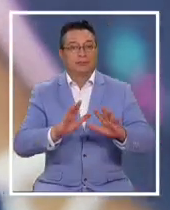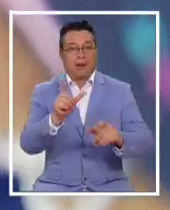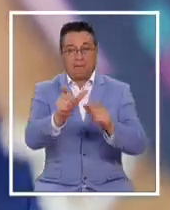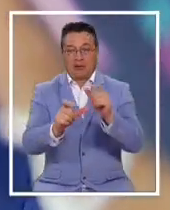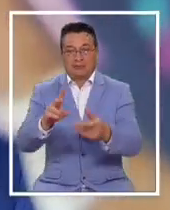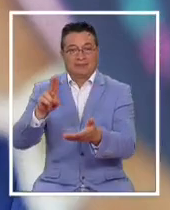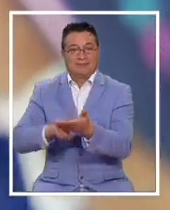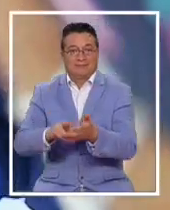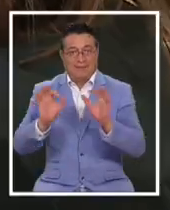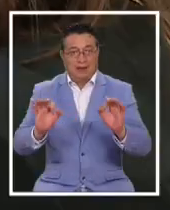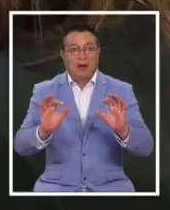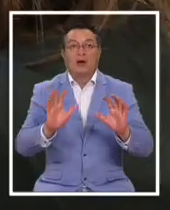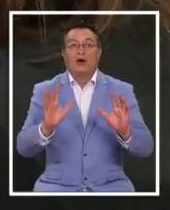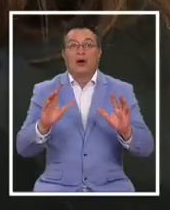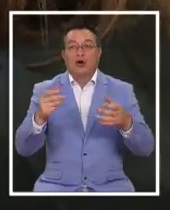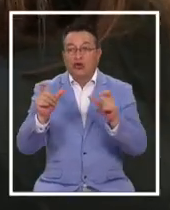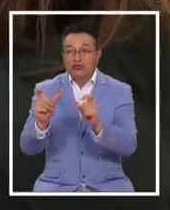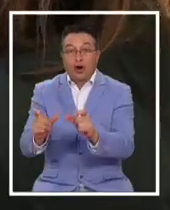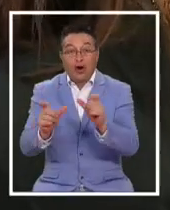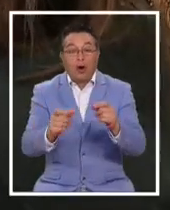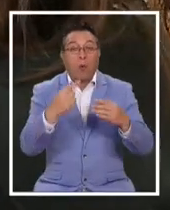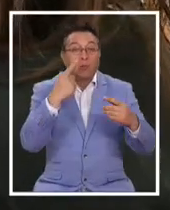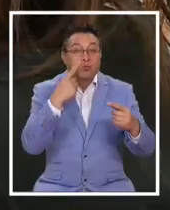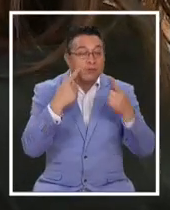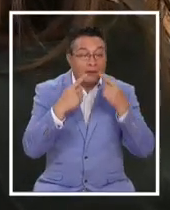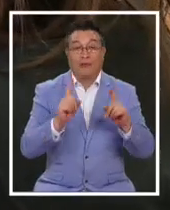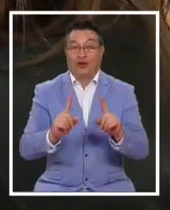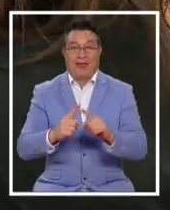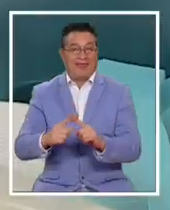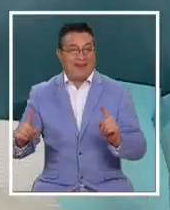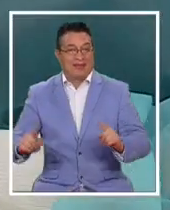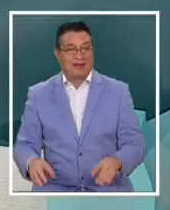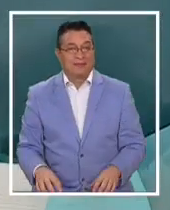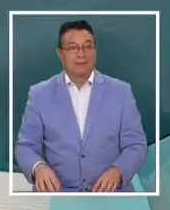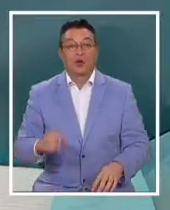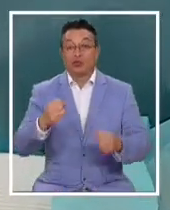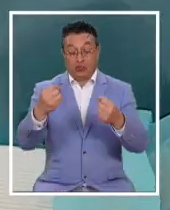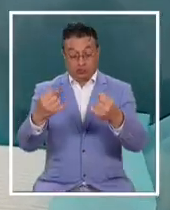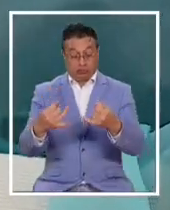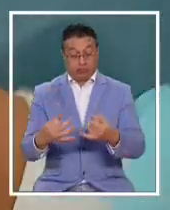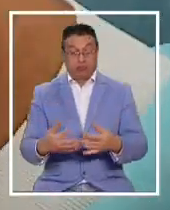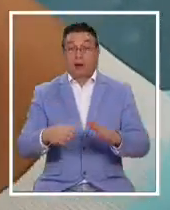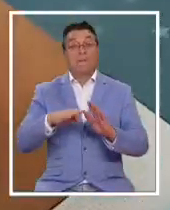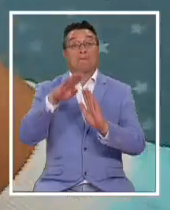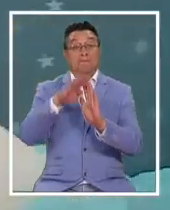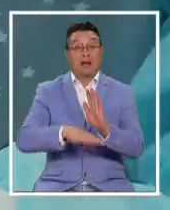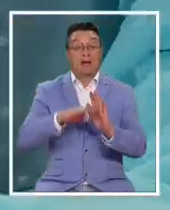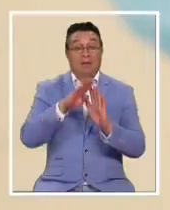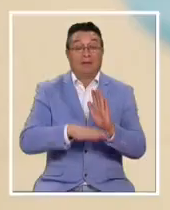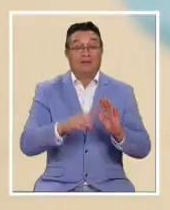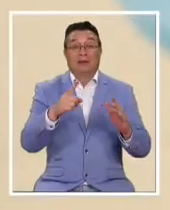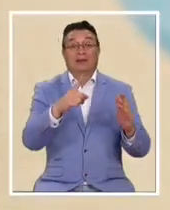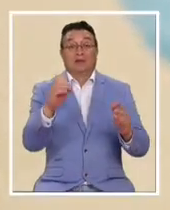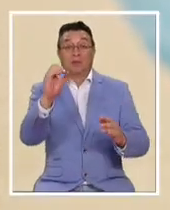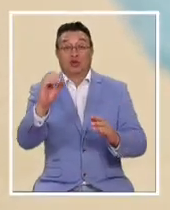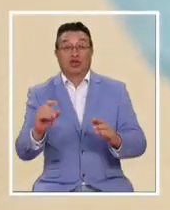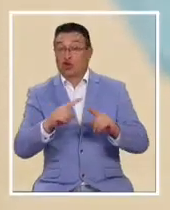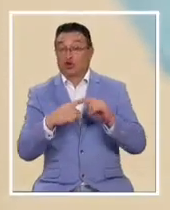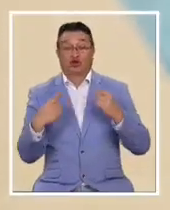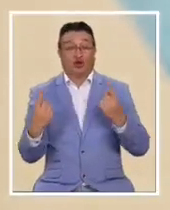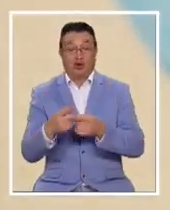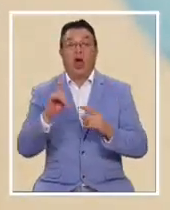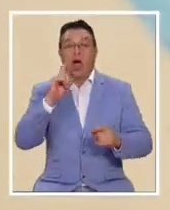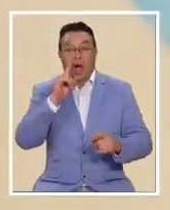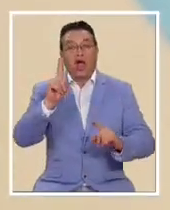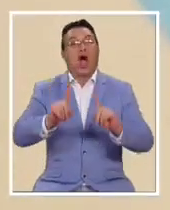población real y no la controlada por los ensayos clínicos. Todos los números son bajo el 100%, entonces hay un porcentaje que obviamente se